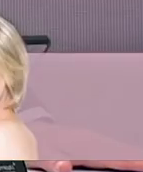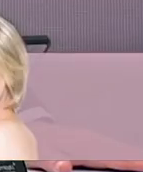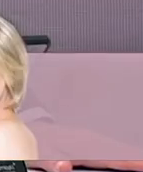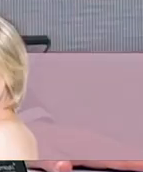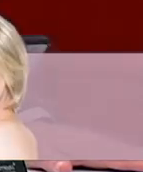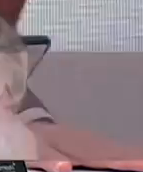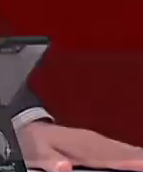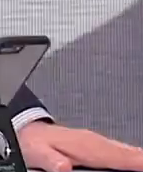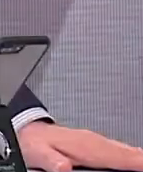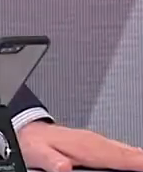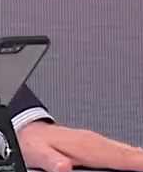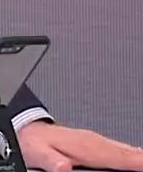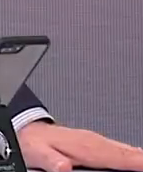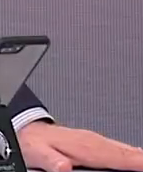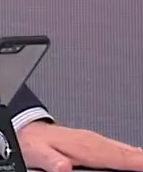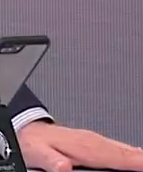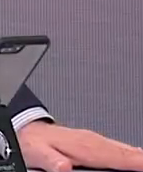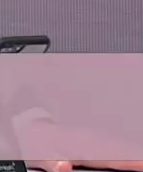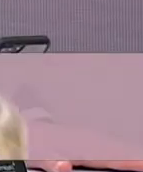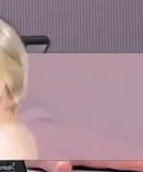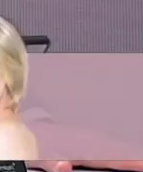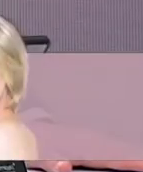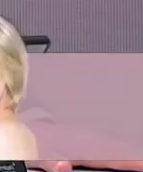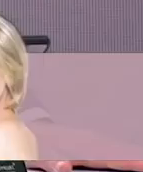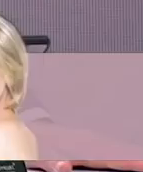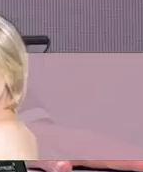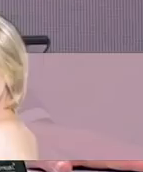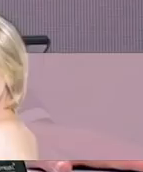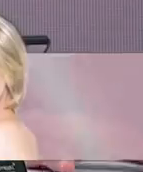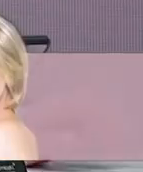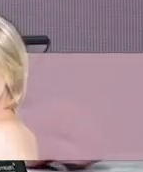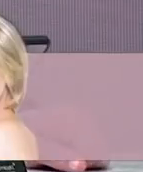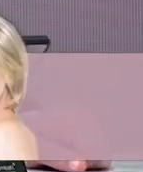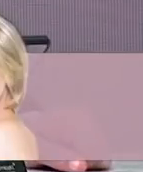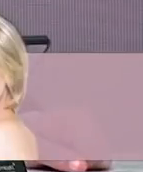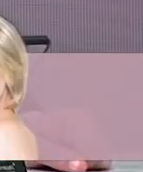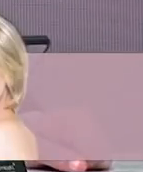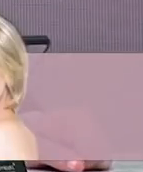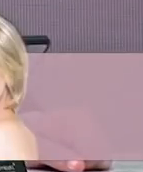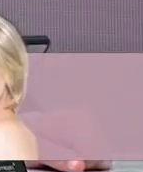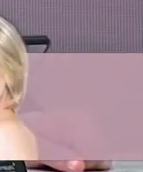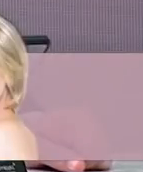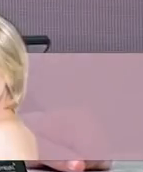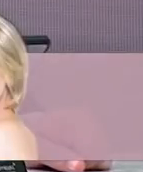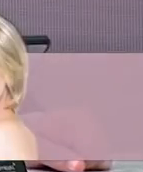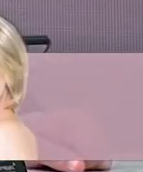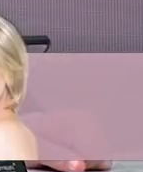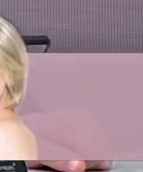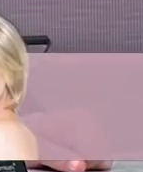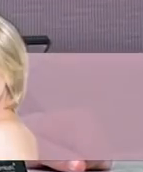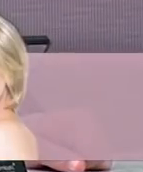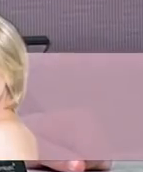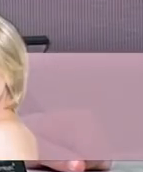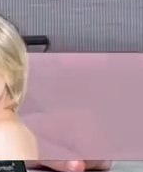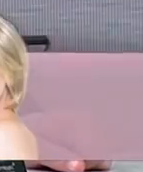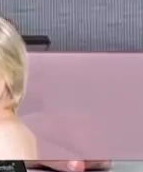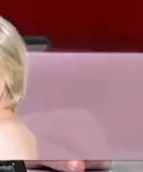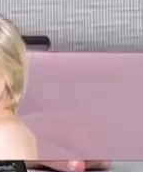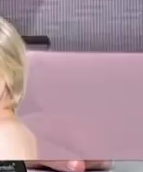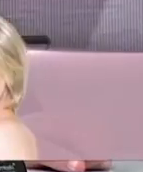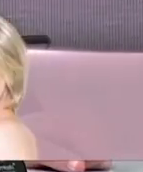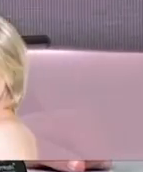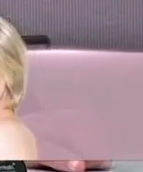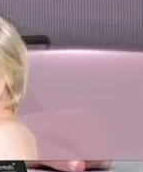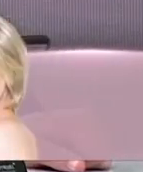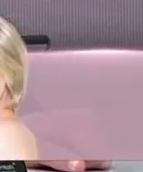que el día de hoy nos ven, esto es un tip especial para ustedes. Nos pueden engañar a todos contándonos la historia que sea, que a